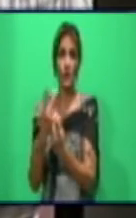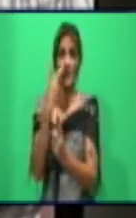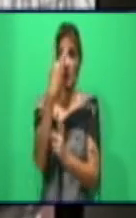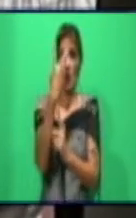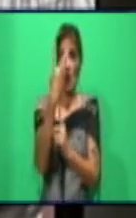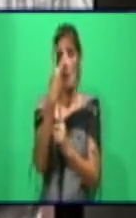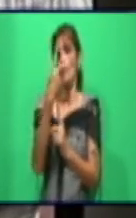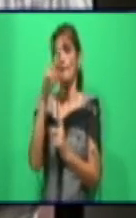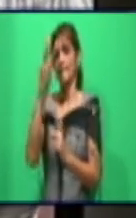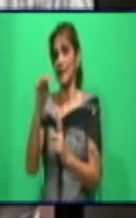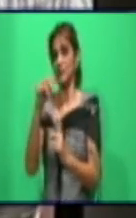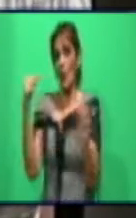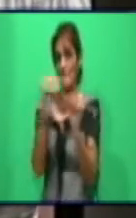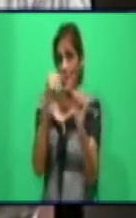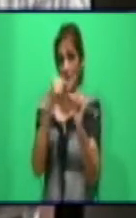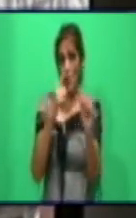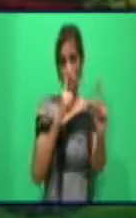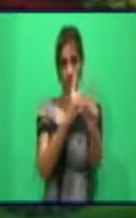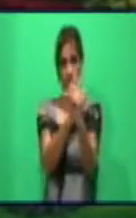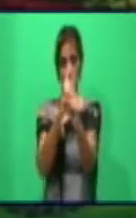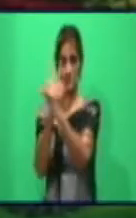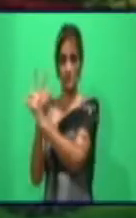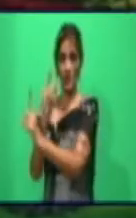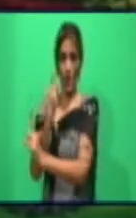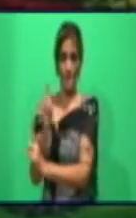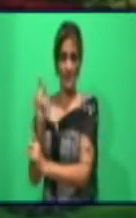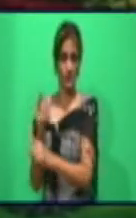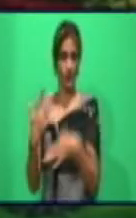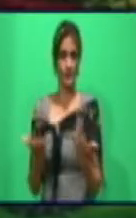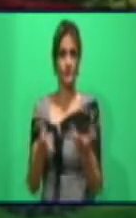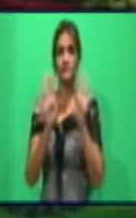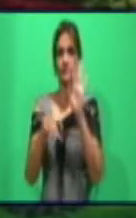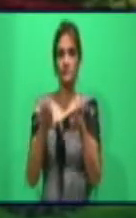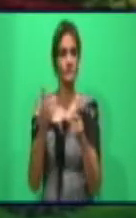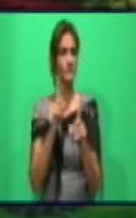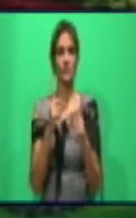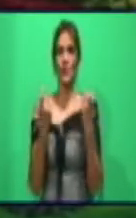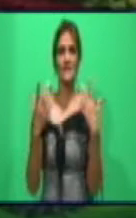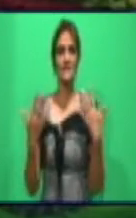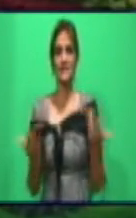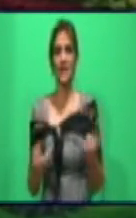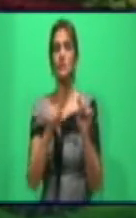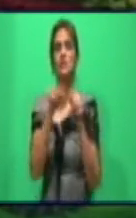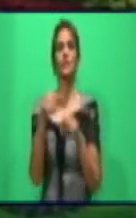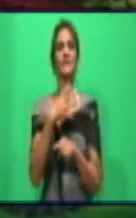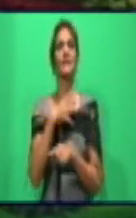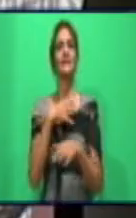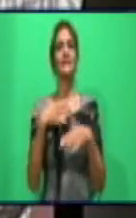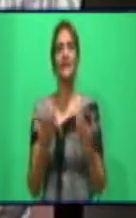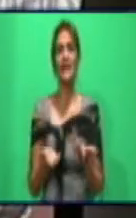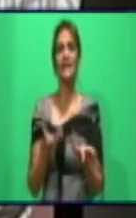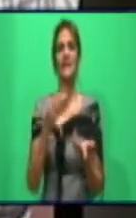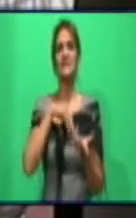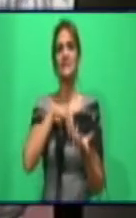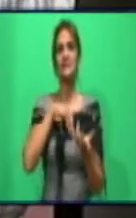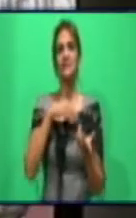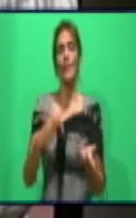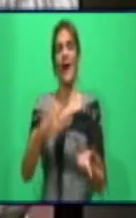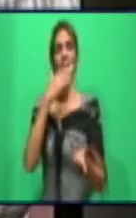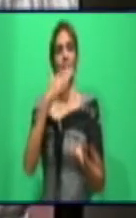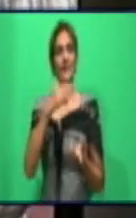a veces no es necesario si usted tiene síntomas respiratorios tiene secreciones nasales y sus manos se contaminan